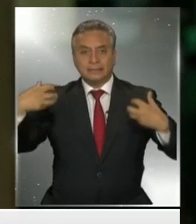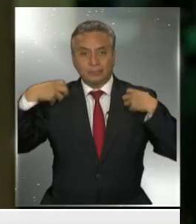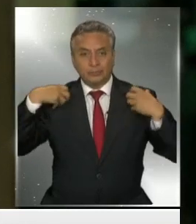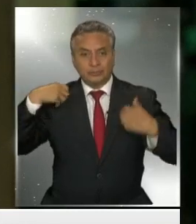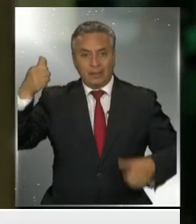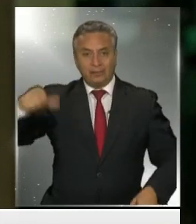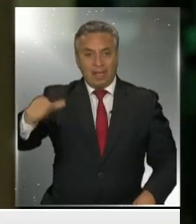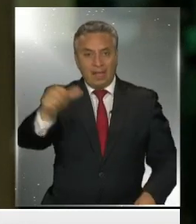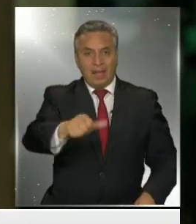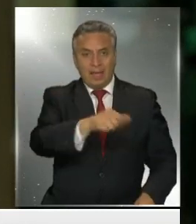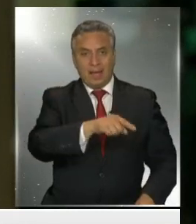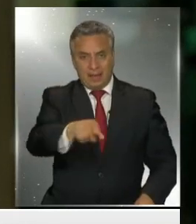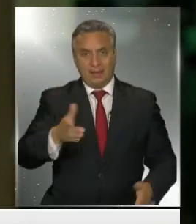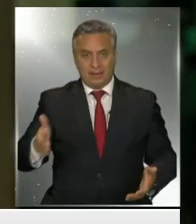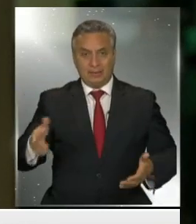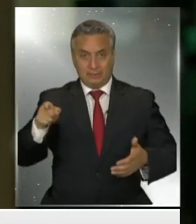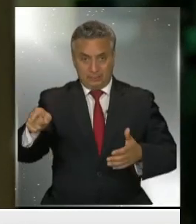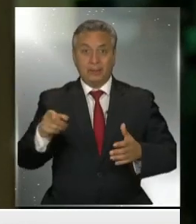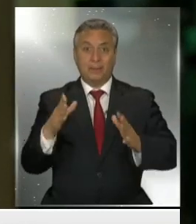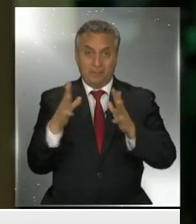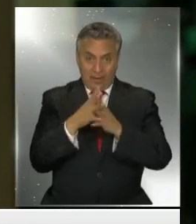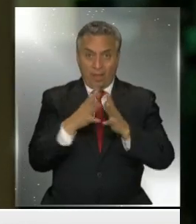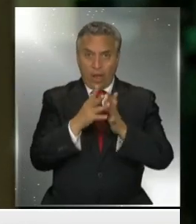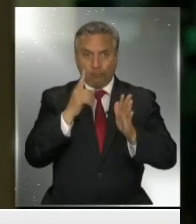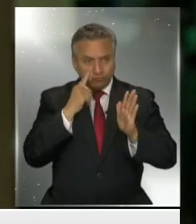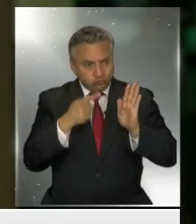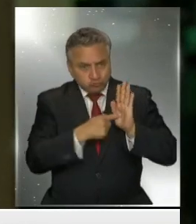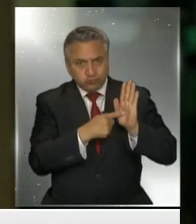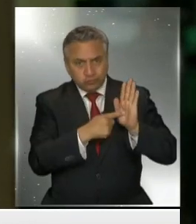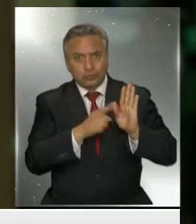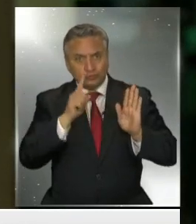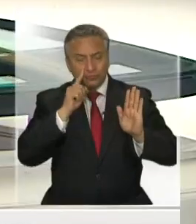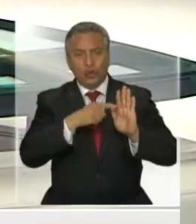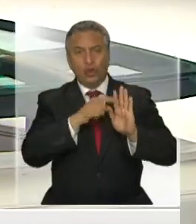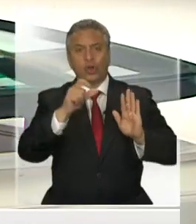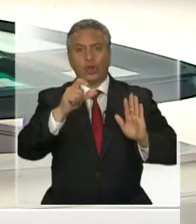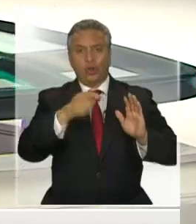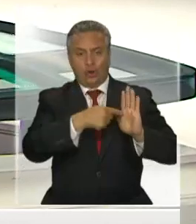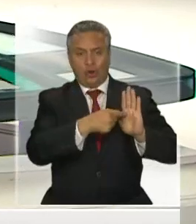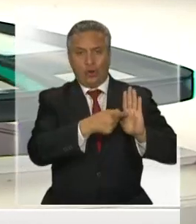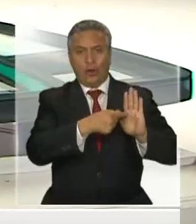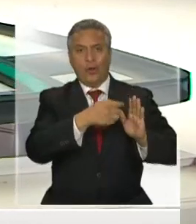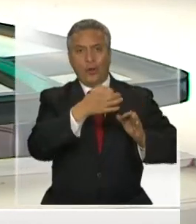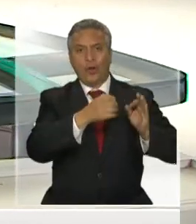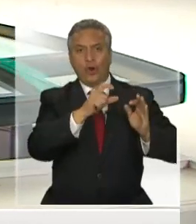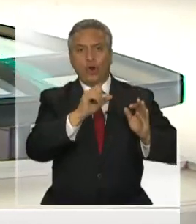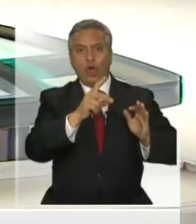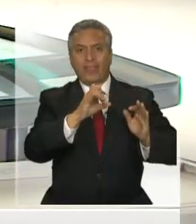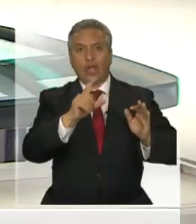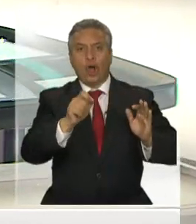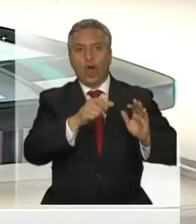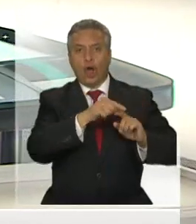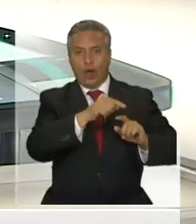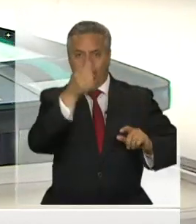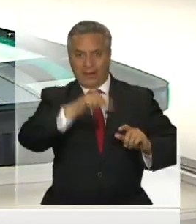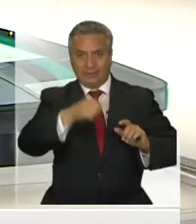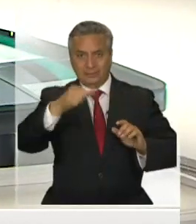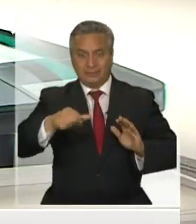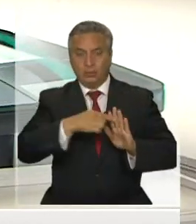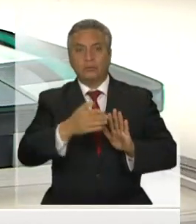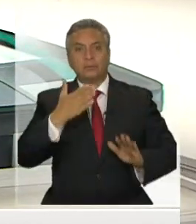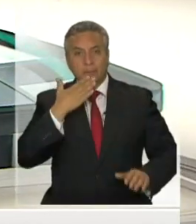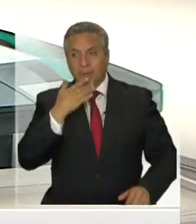personal militar que efectivamente está en el código penal y está en el código justicia militar que se trate de normal también